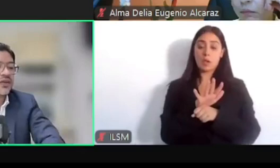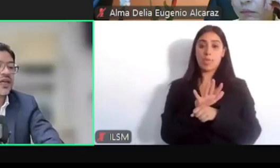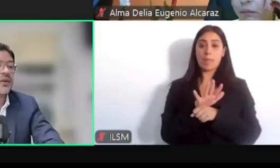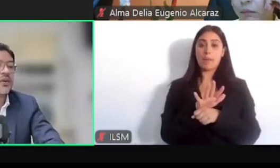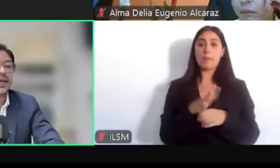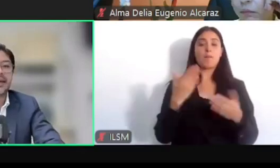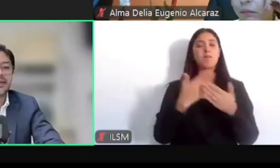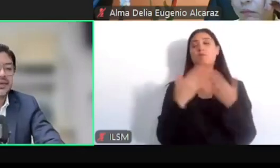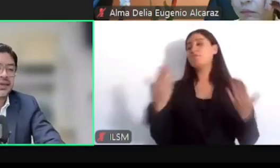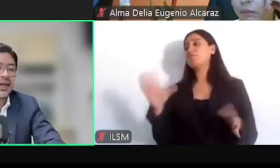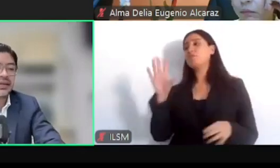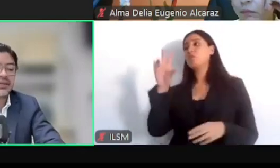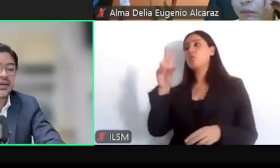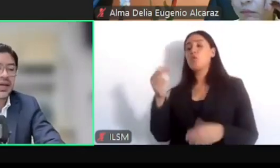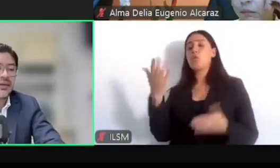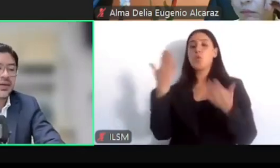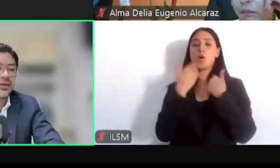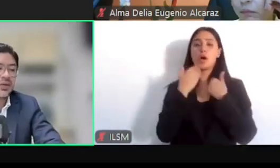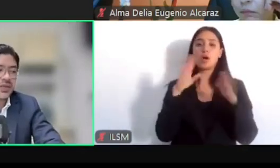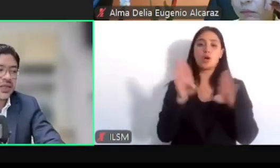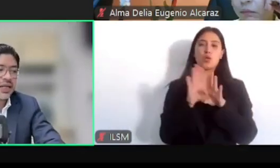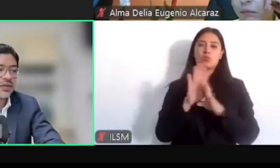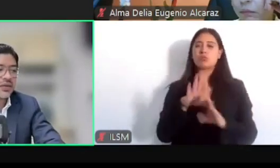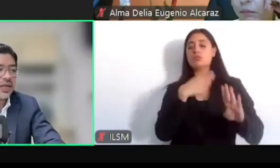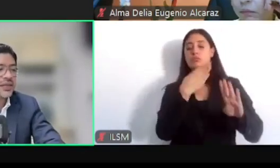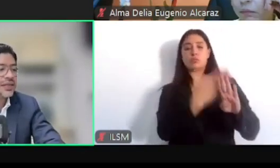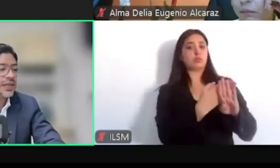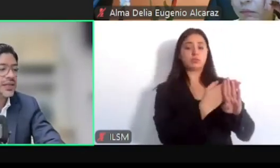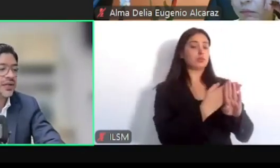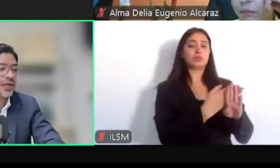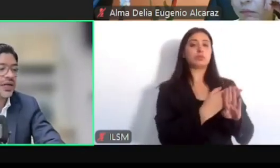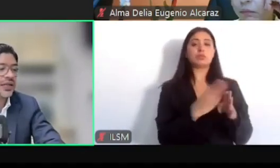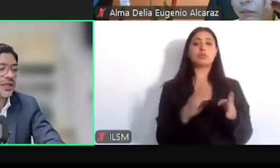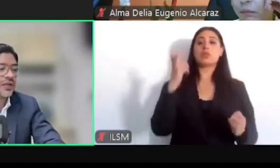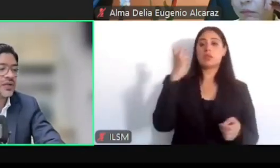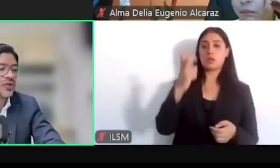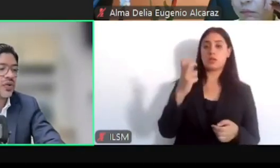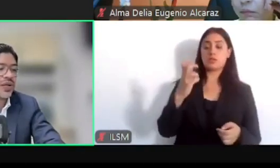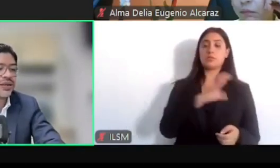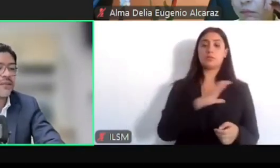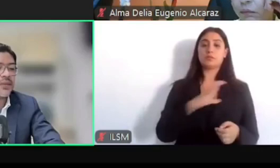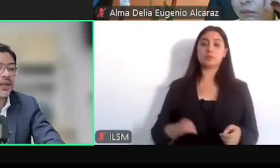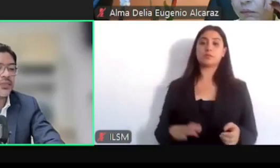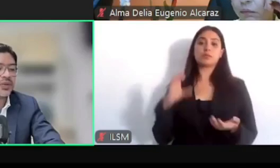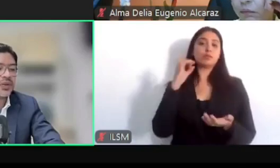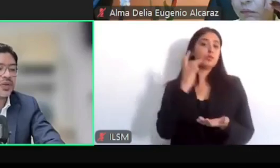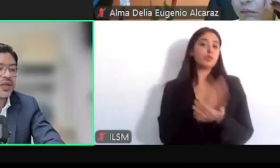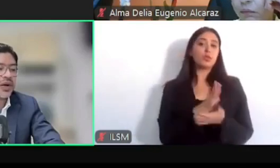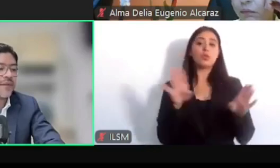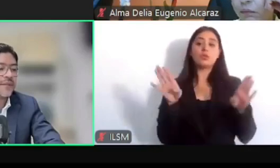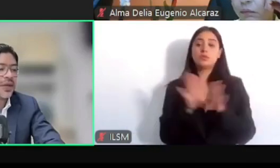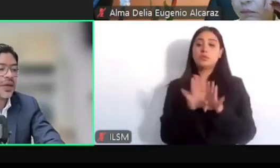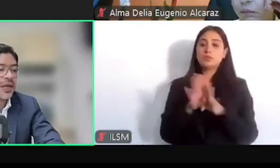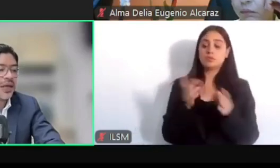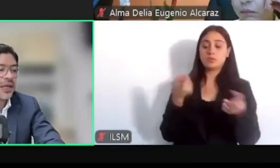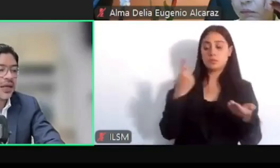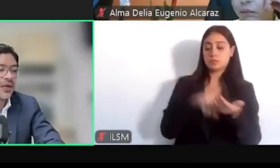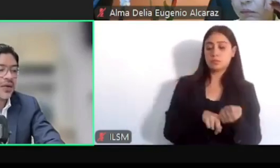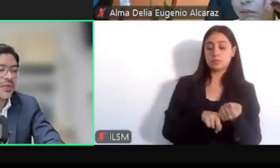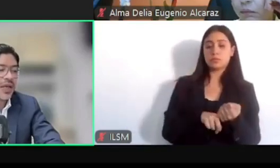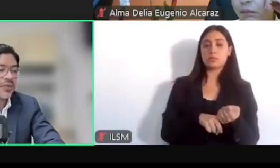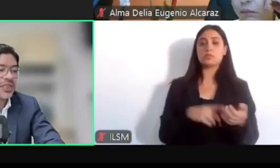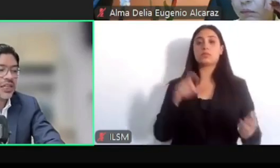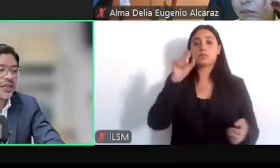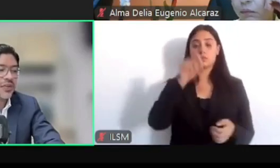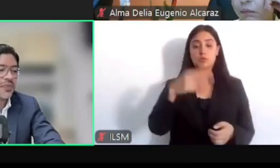irrefutable que existe el acto reclamado considerando que la designación del candidato es solo una etapa del proceso interno y que el